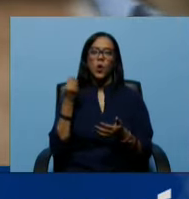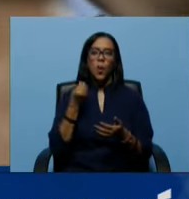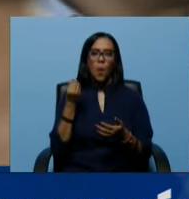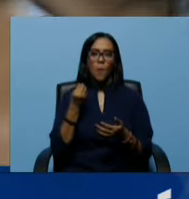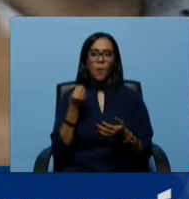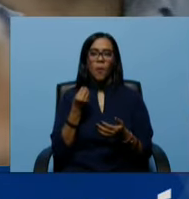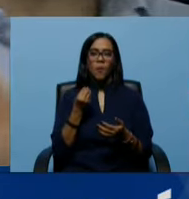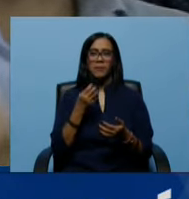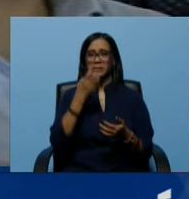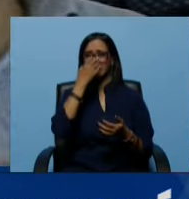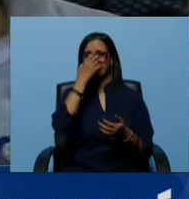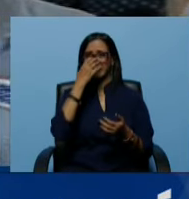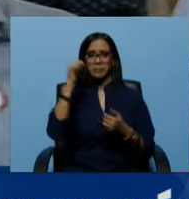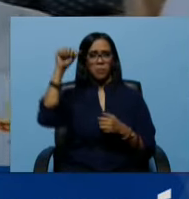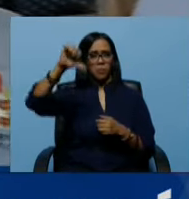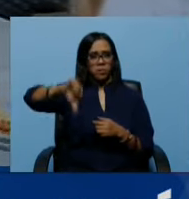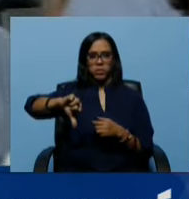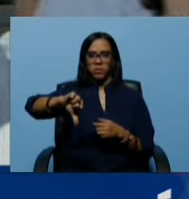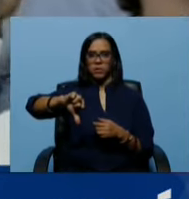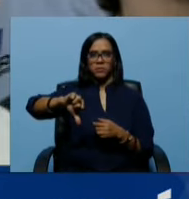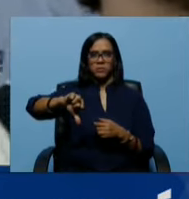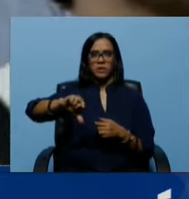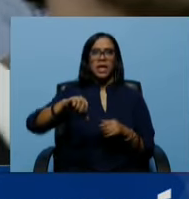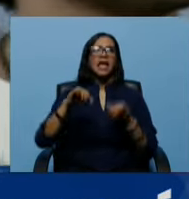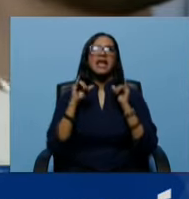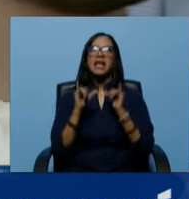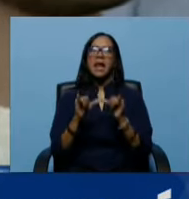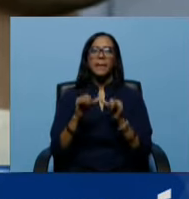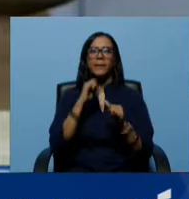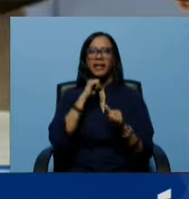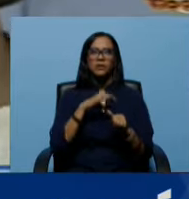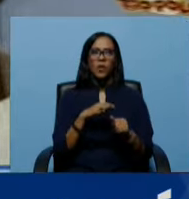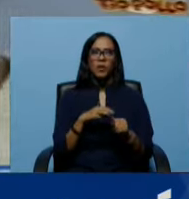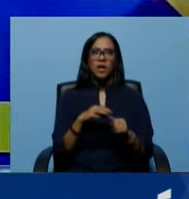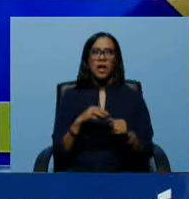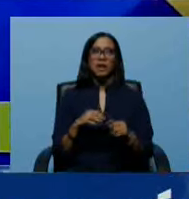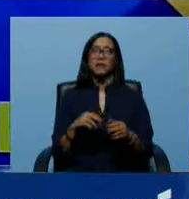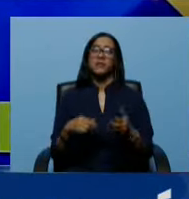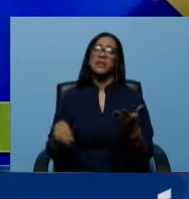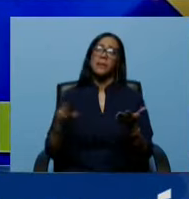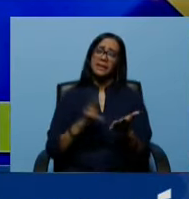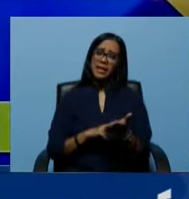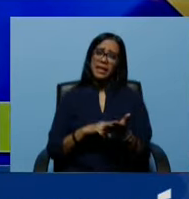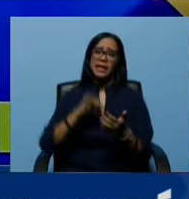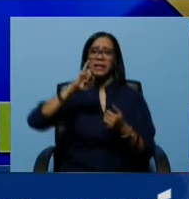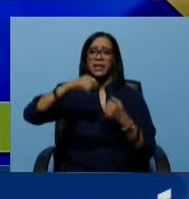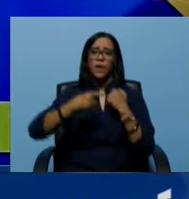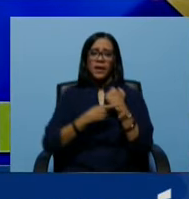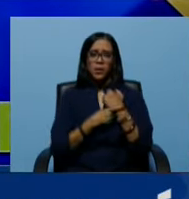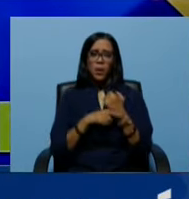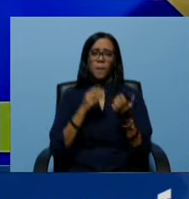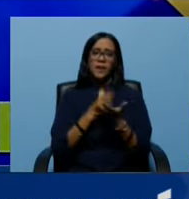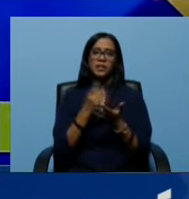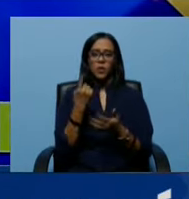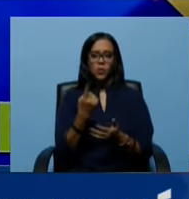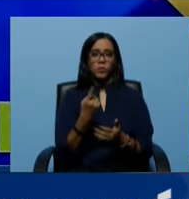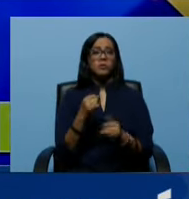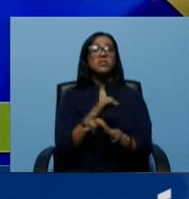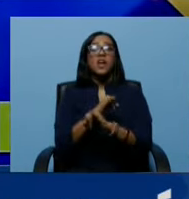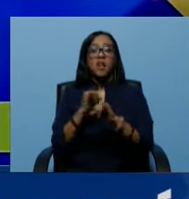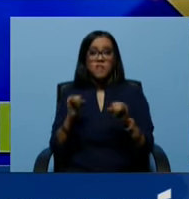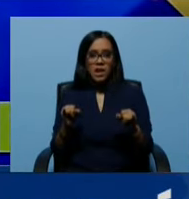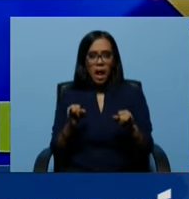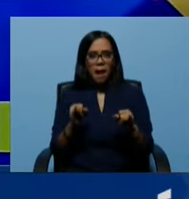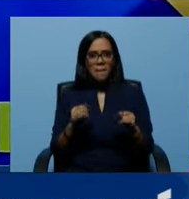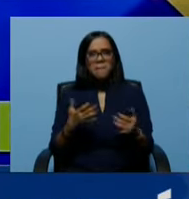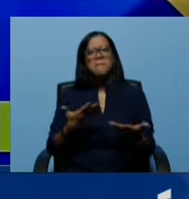tragicomedia. Es la misma historia devaluada de Guaidó parte 1. Y al final, me